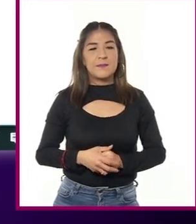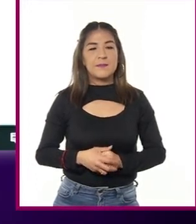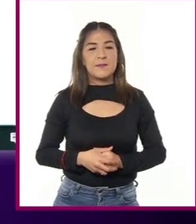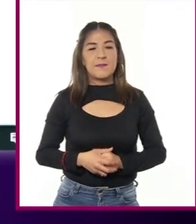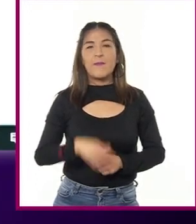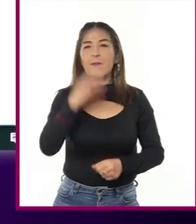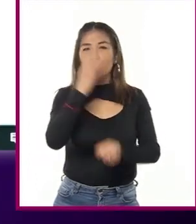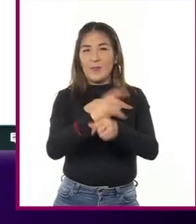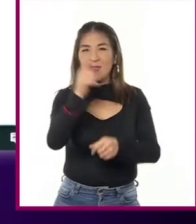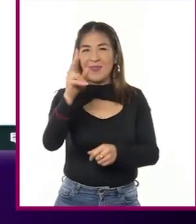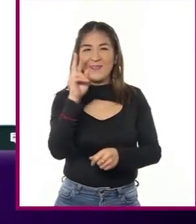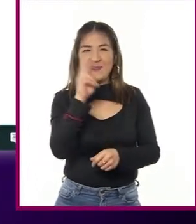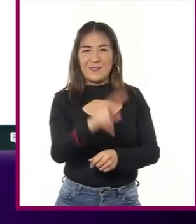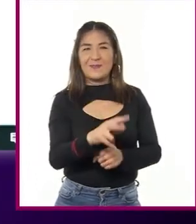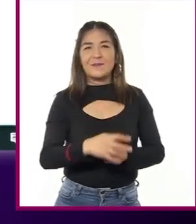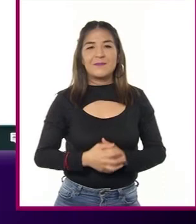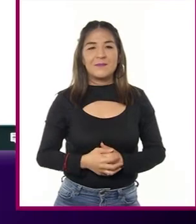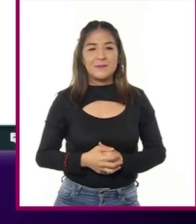como podemos notar,